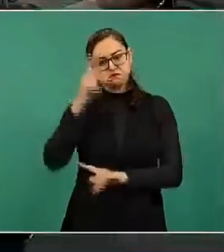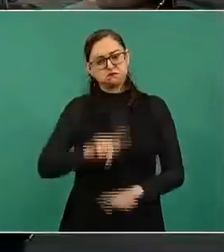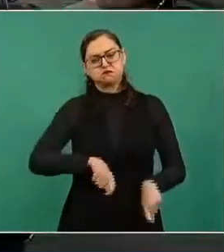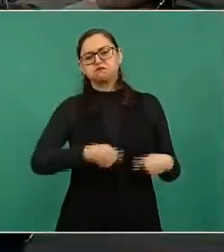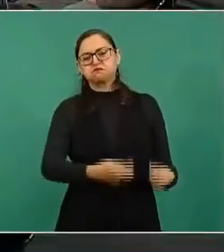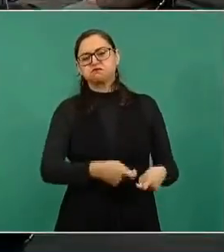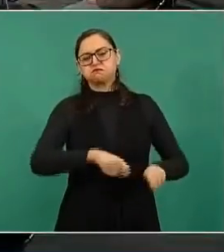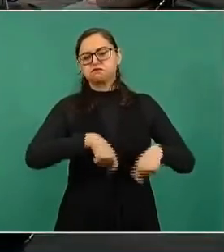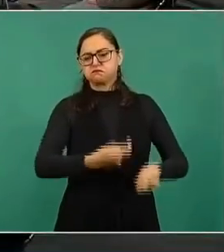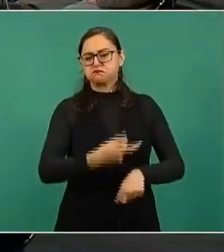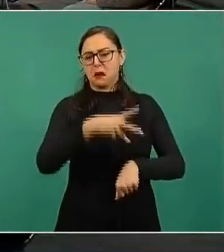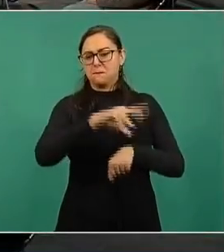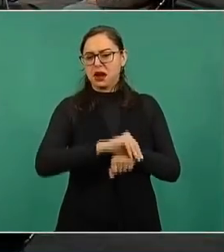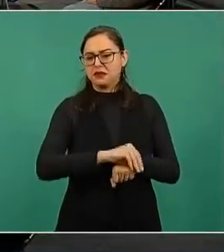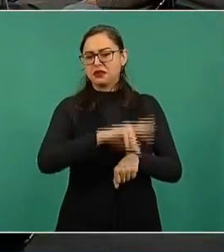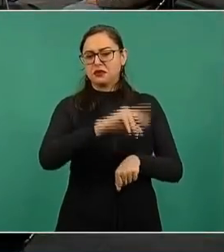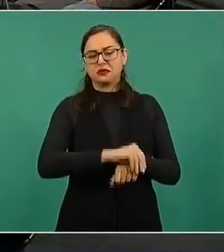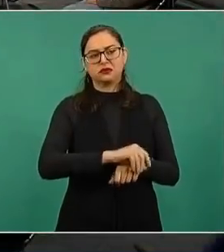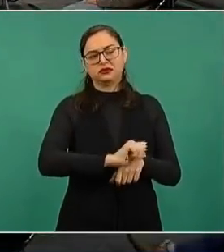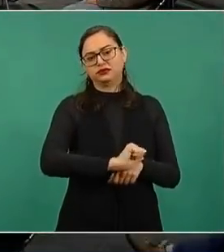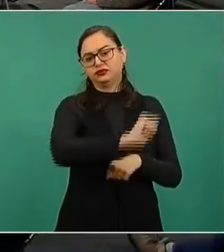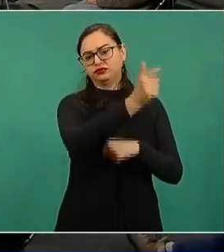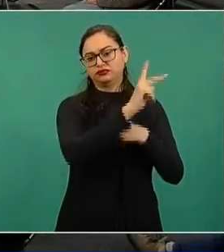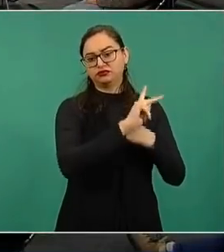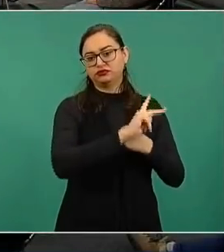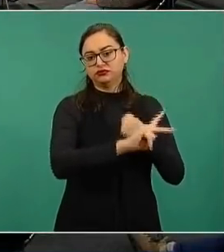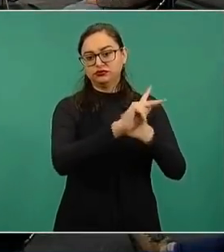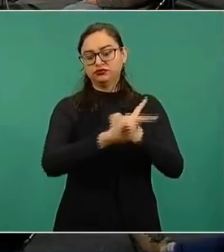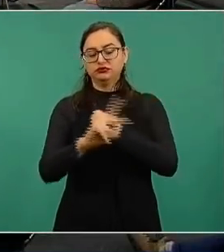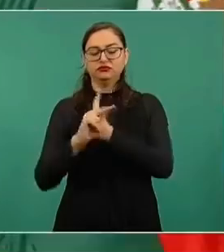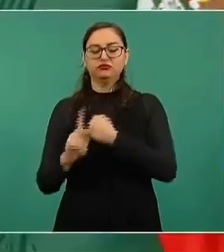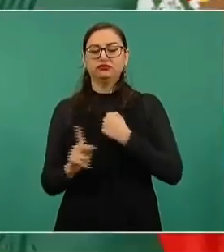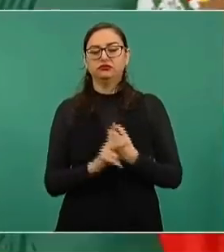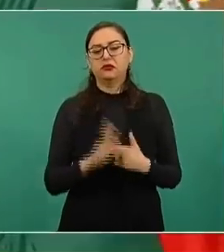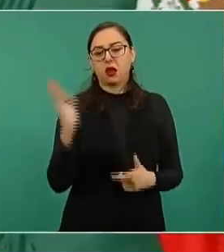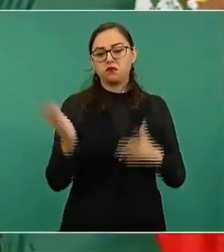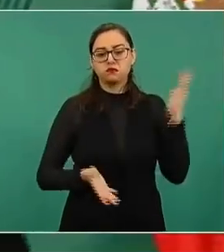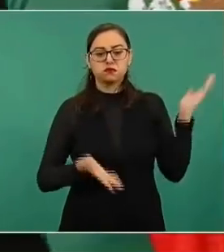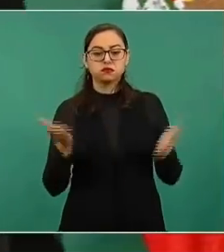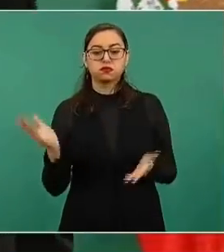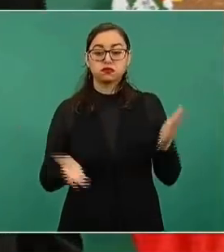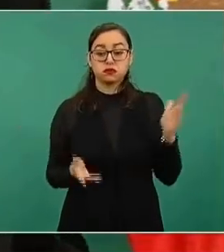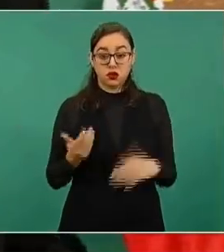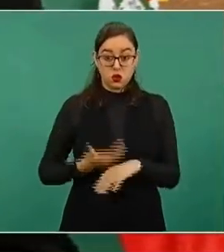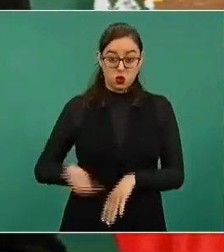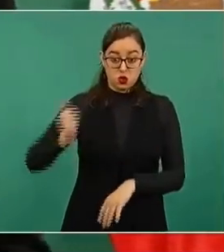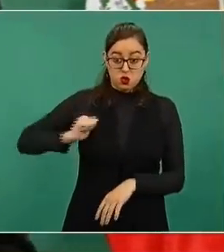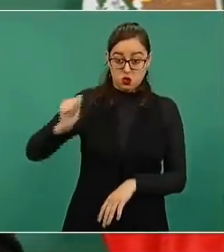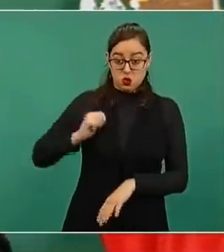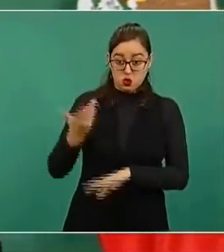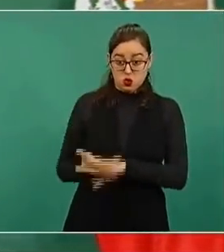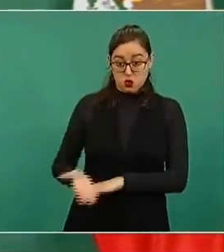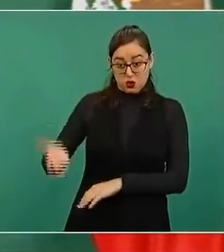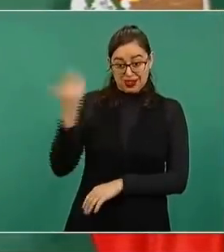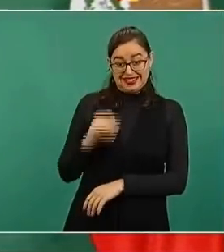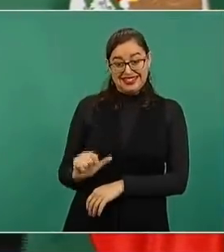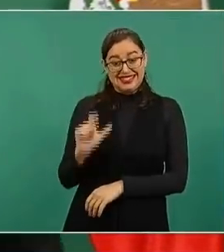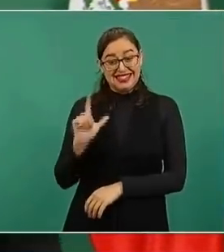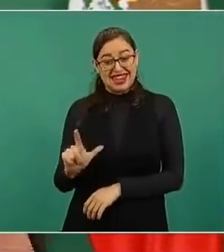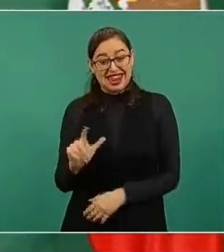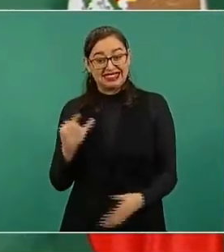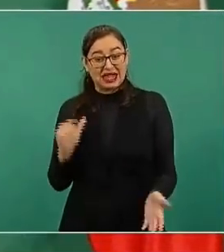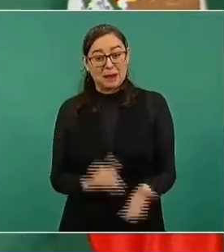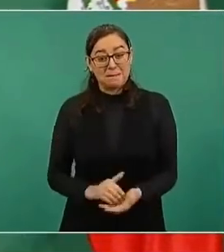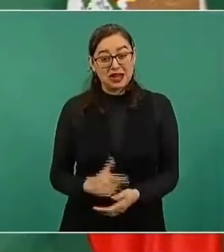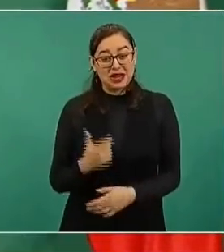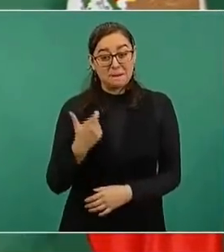a las empresas extranjeras de 7,000 pesos de aquellos por kilómetro que